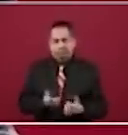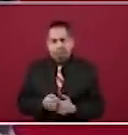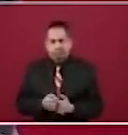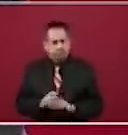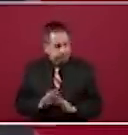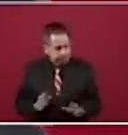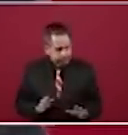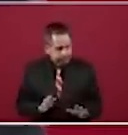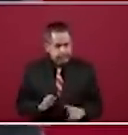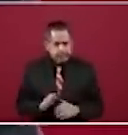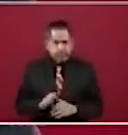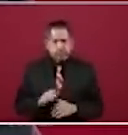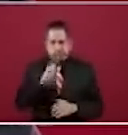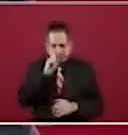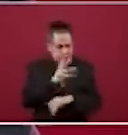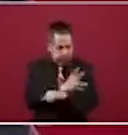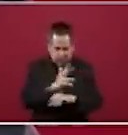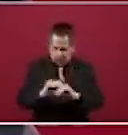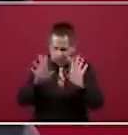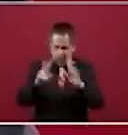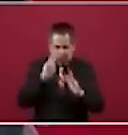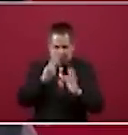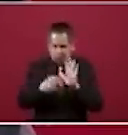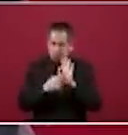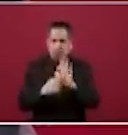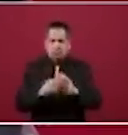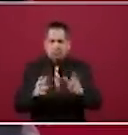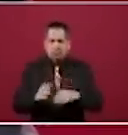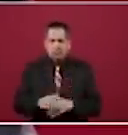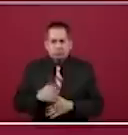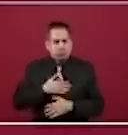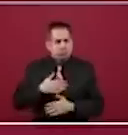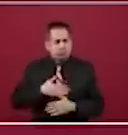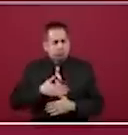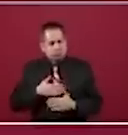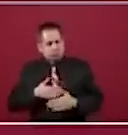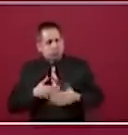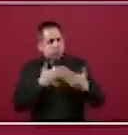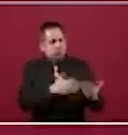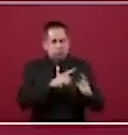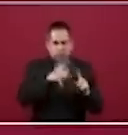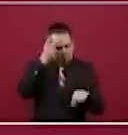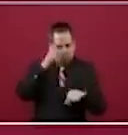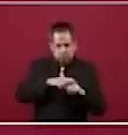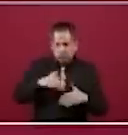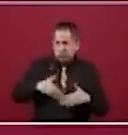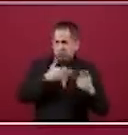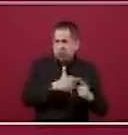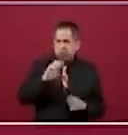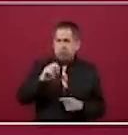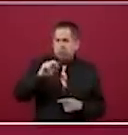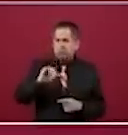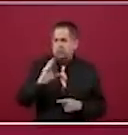Entonces, que se transparente todo, yo le tengo mucha confianza a la directora del